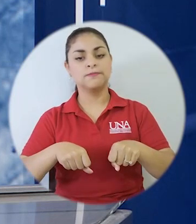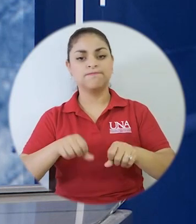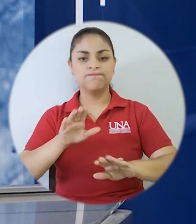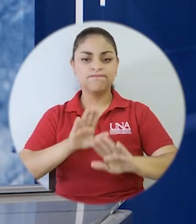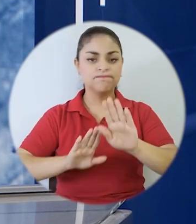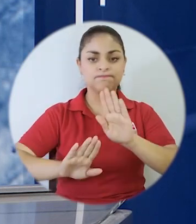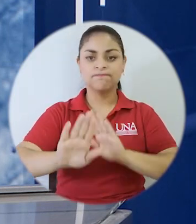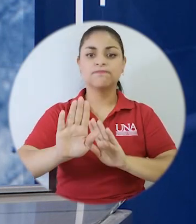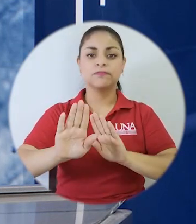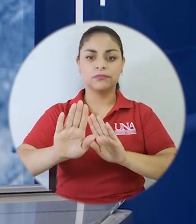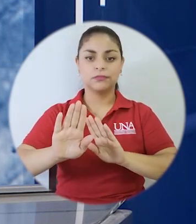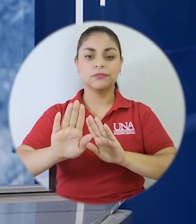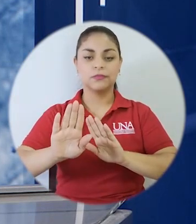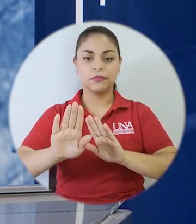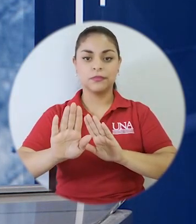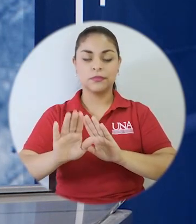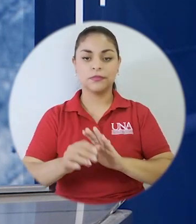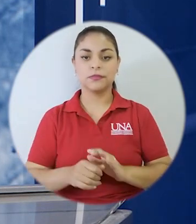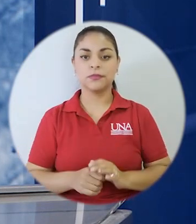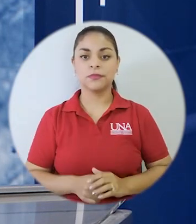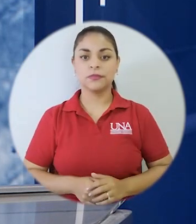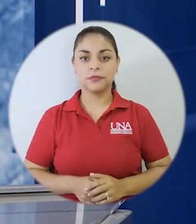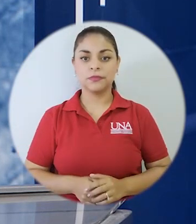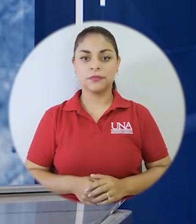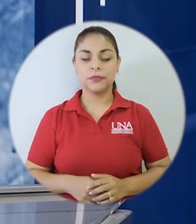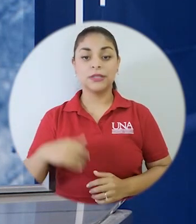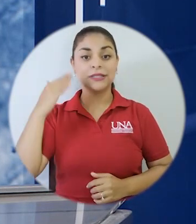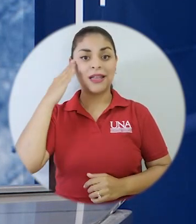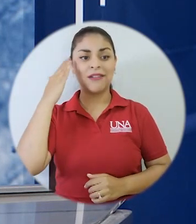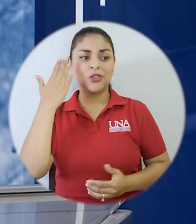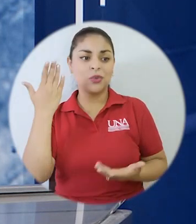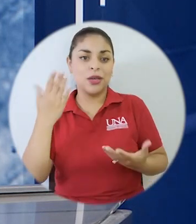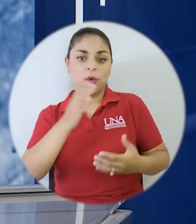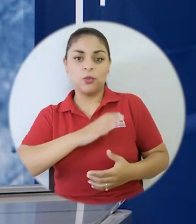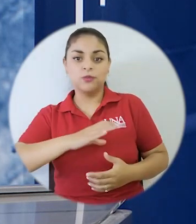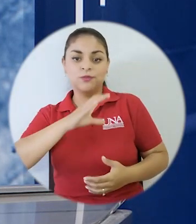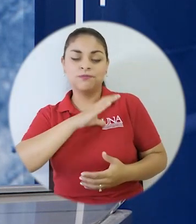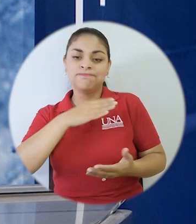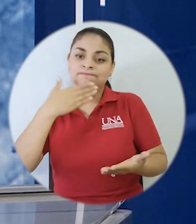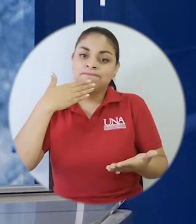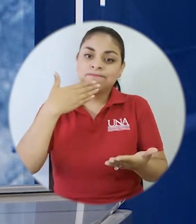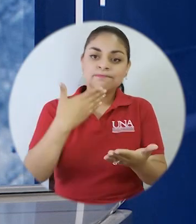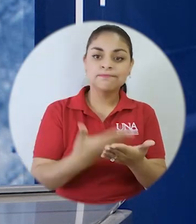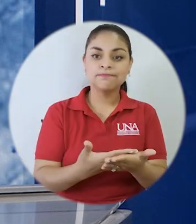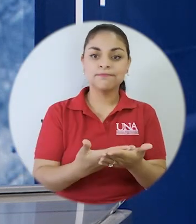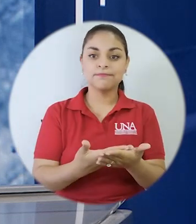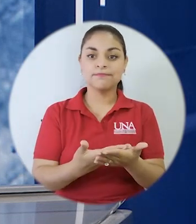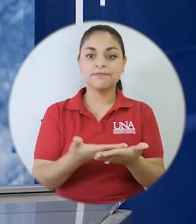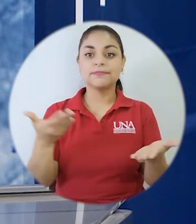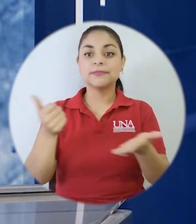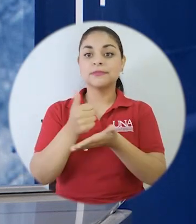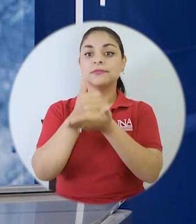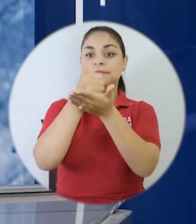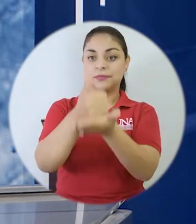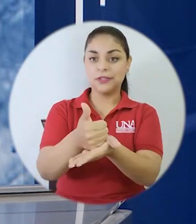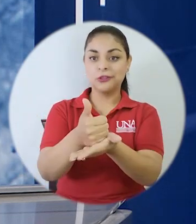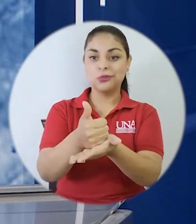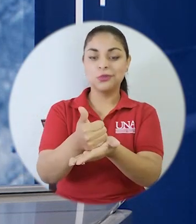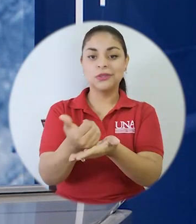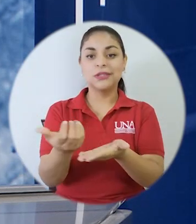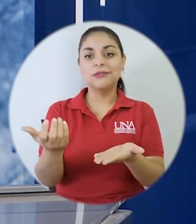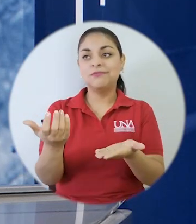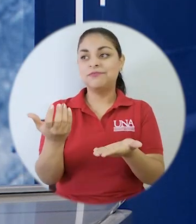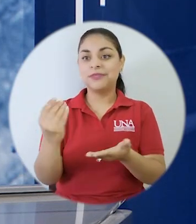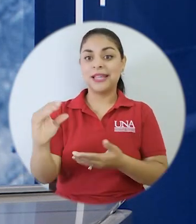posibilidad de salir adelante bajo condiciones óptimas que permitan